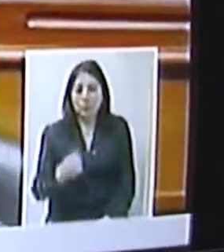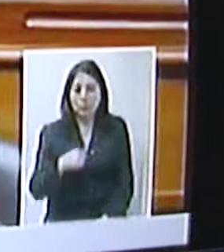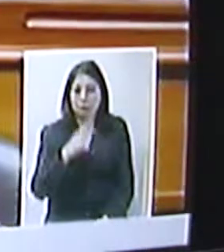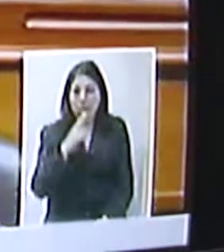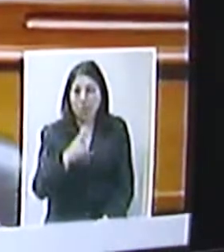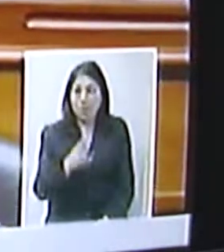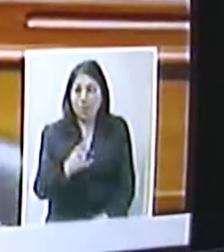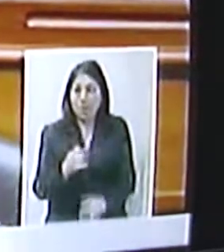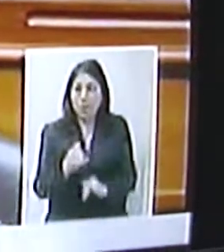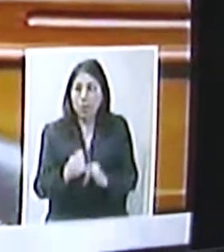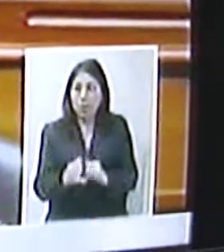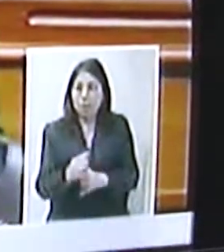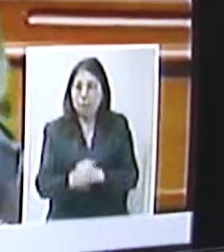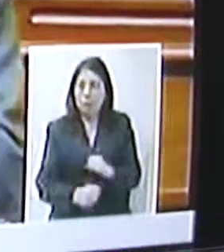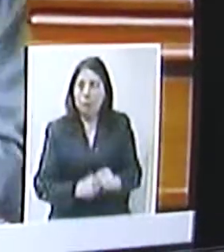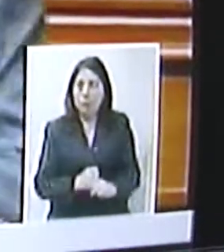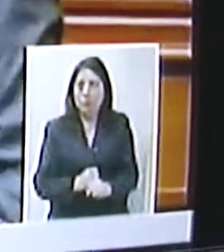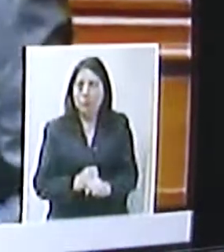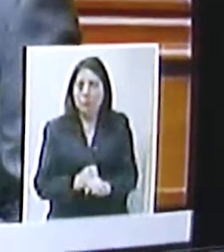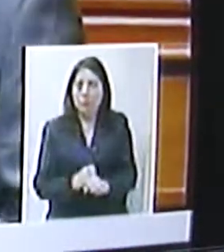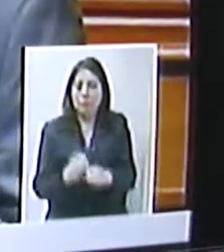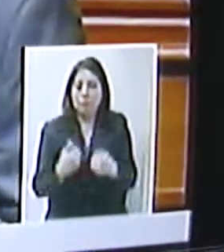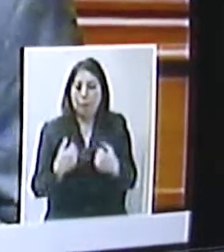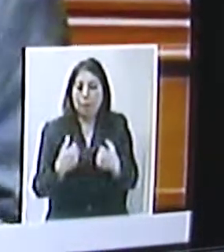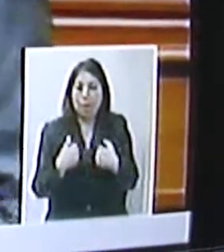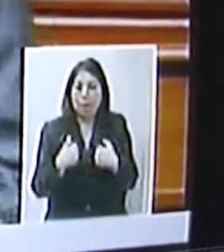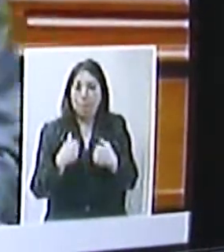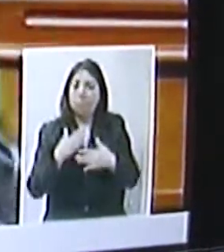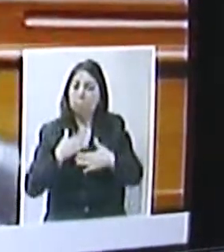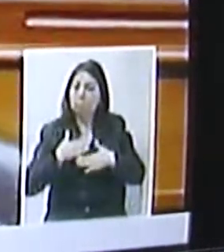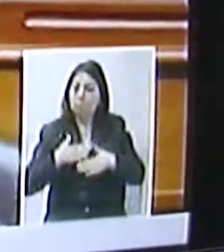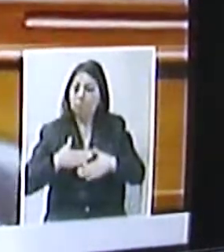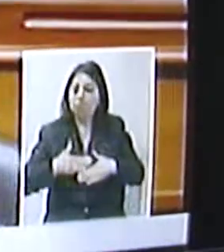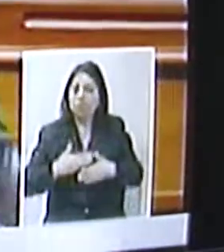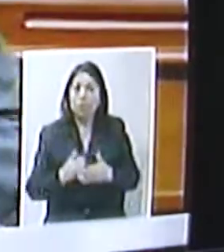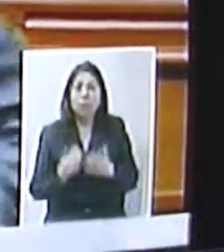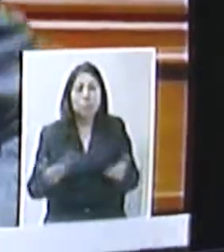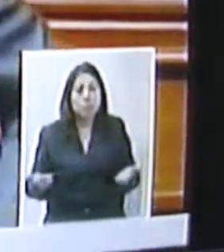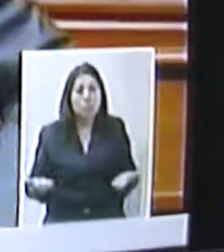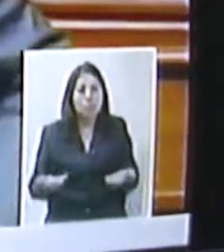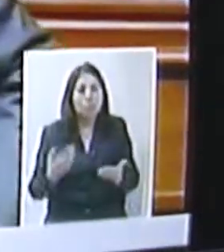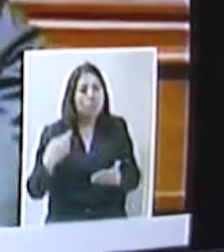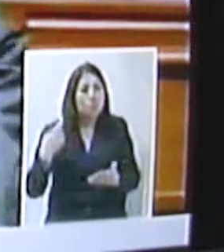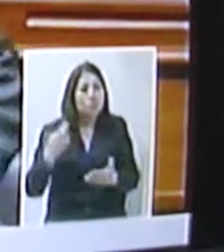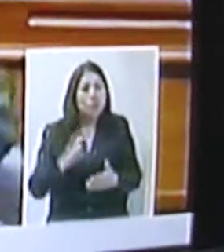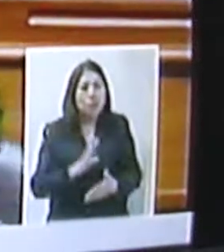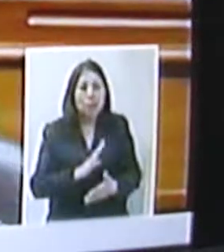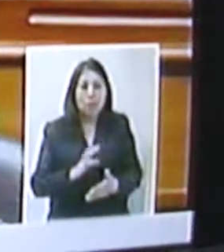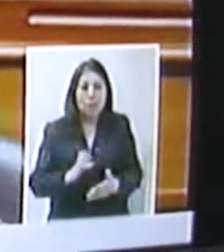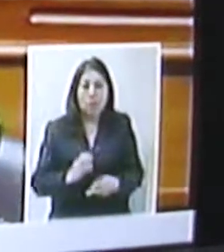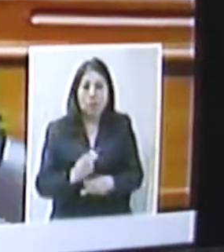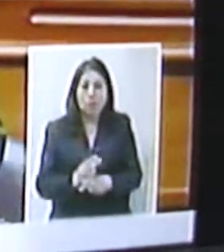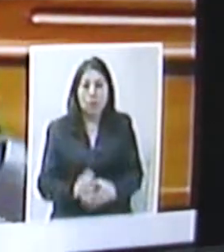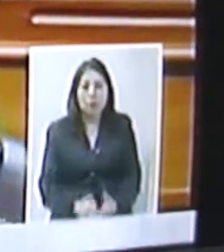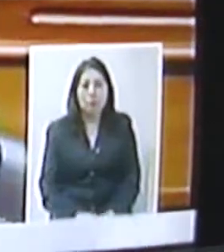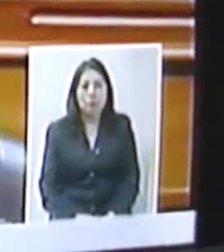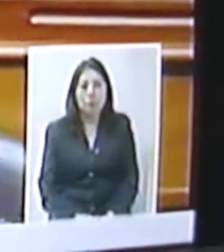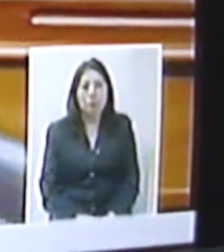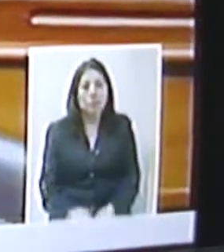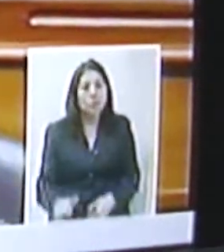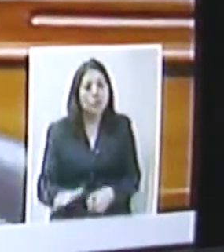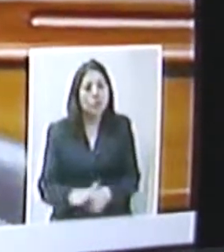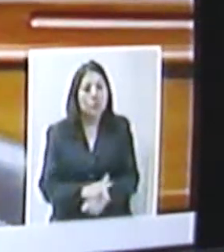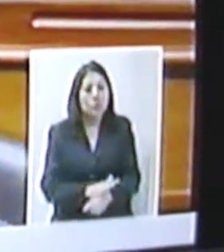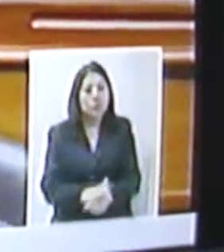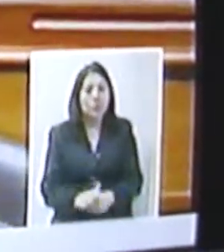patria estos últimos años hubiésemos tenido la serenidad de impulsar políticas de Estado, de seguridad de